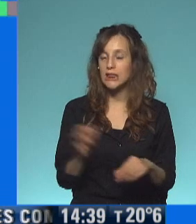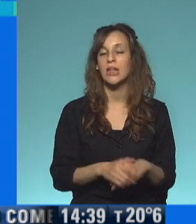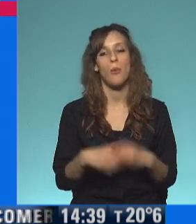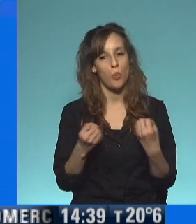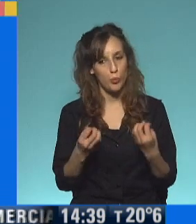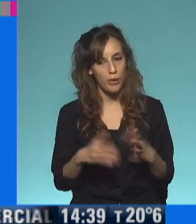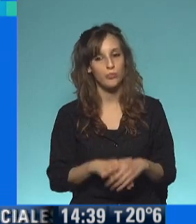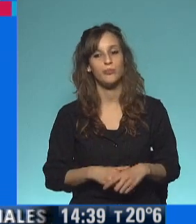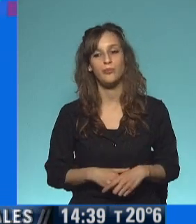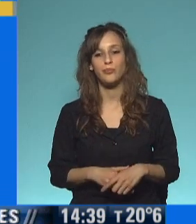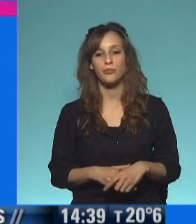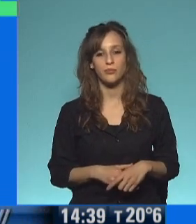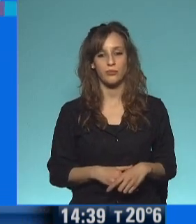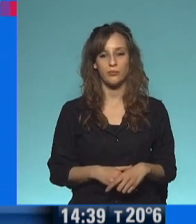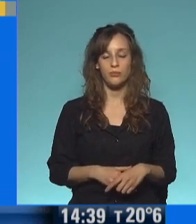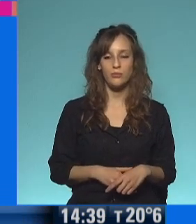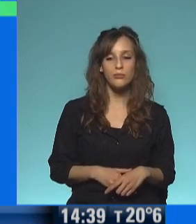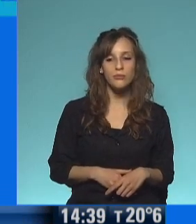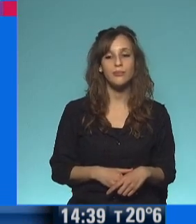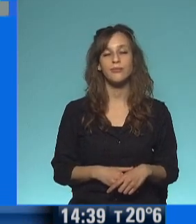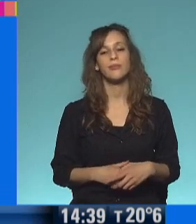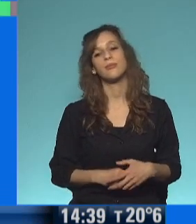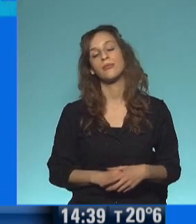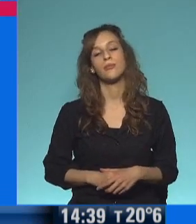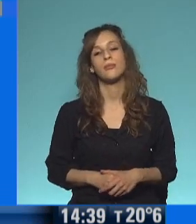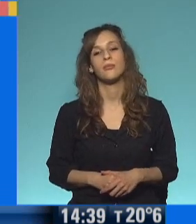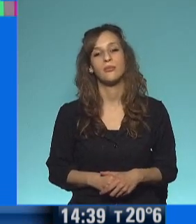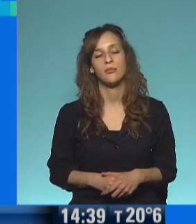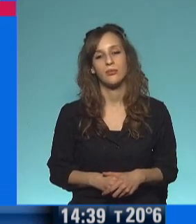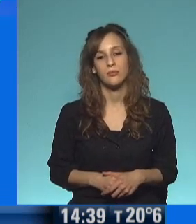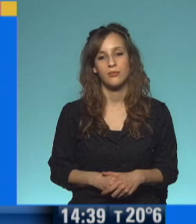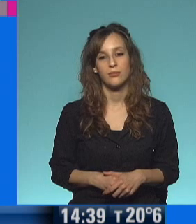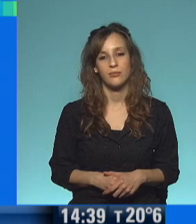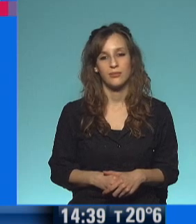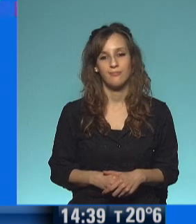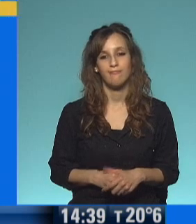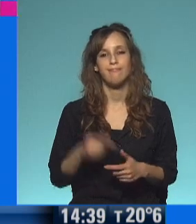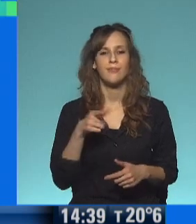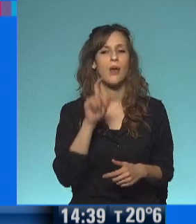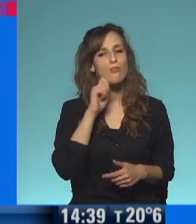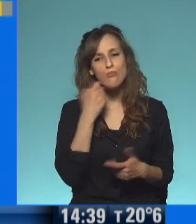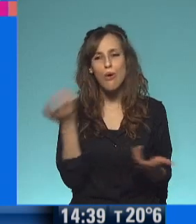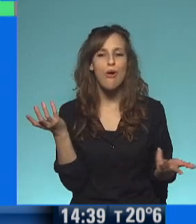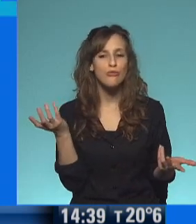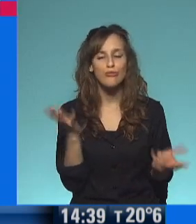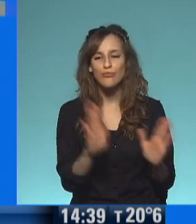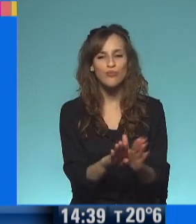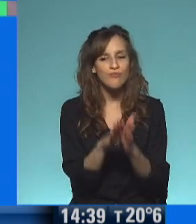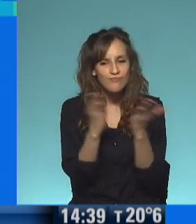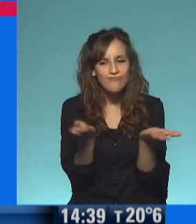la fila del 60, dice. Lionel. Lionel. Muy bien. Ay, ay, mira qué hermoso este cuaderno con